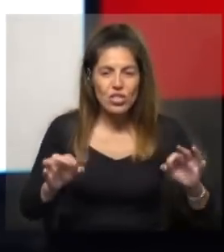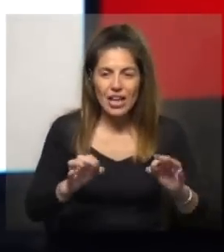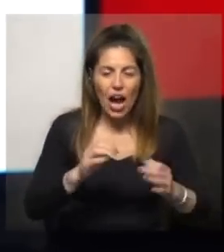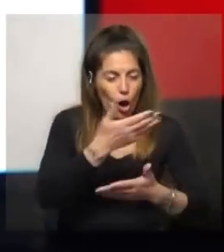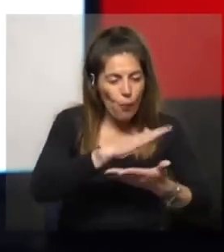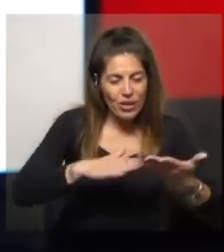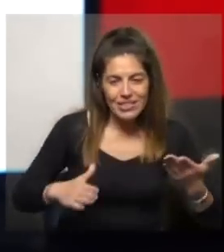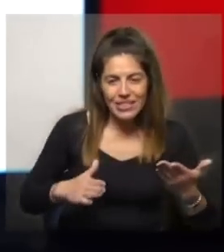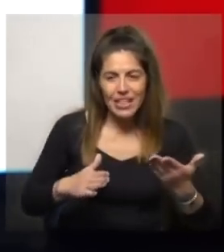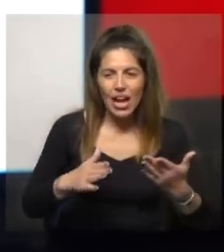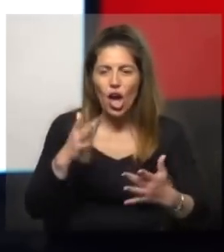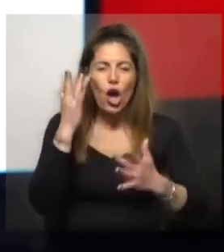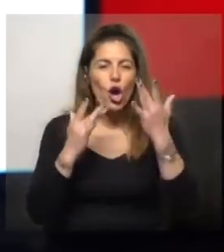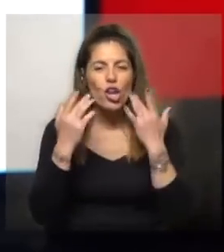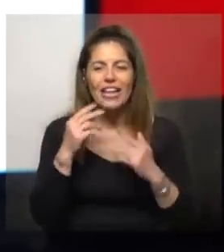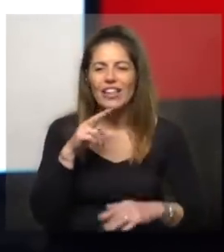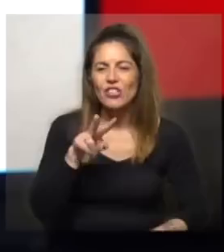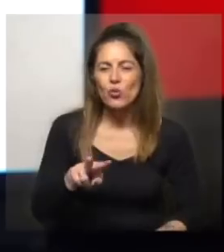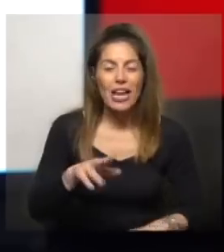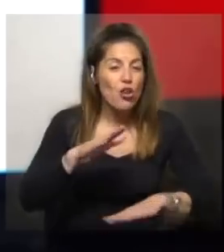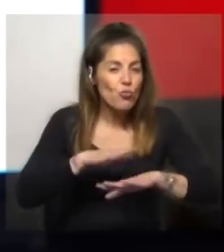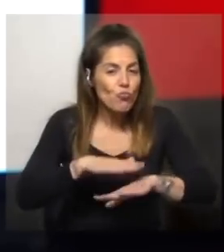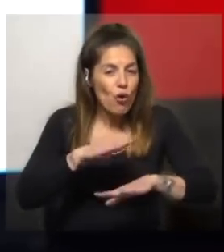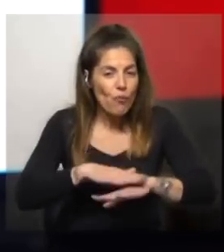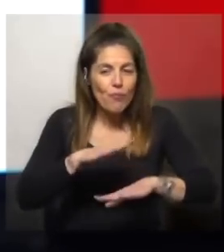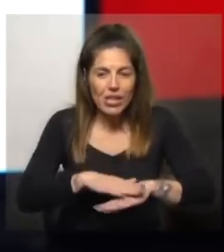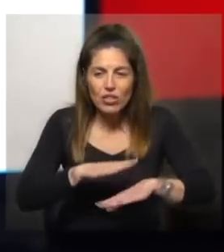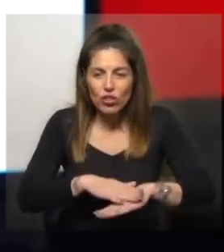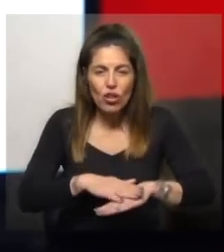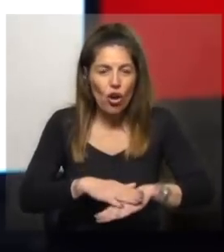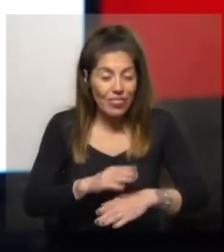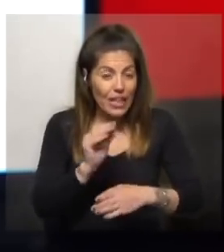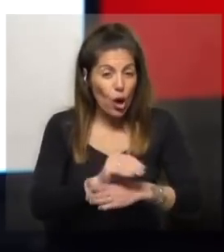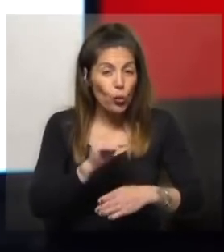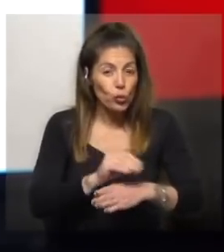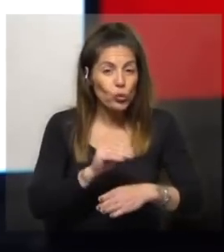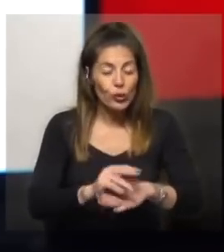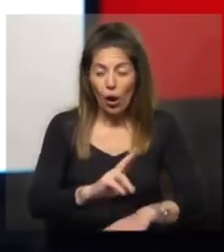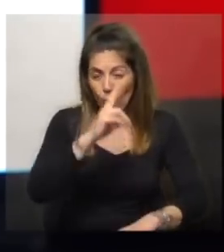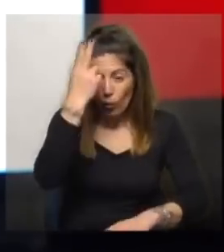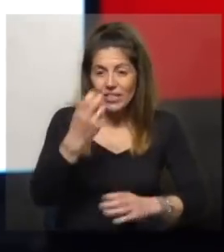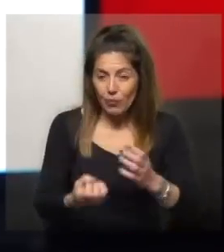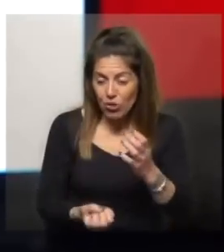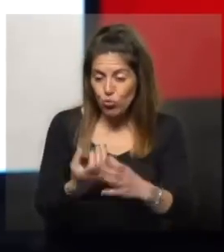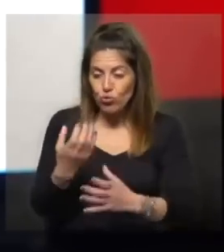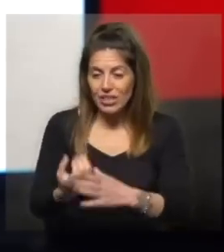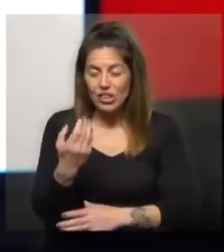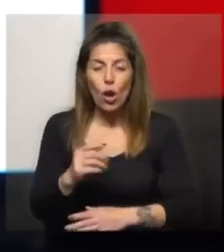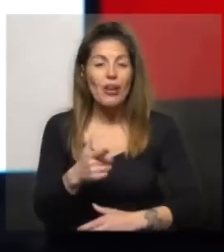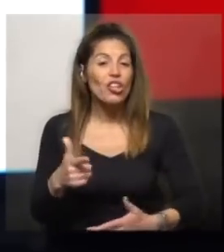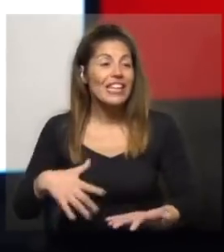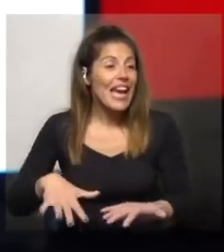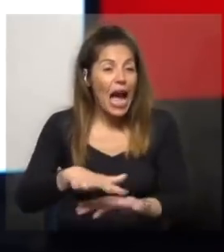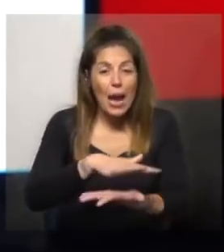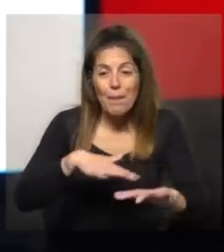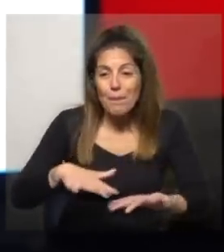en un momento muy efervescente de la cultura uruguaya pero que no tenía espacios ni estaba